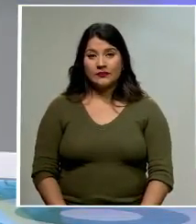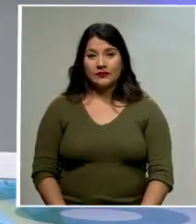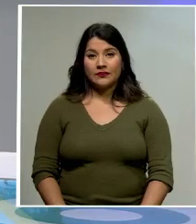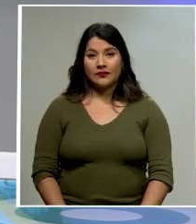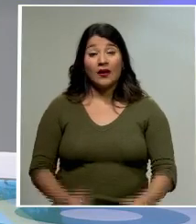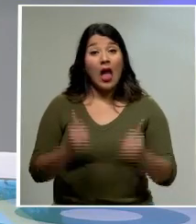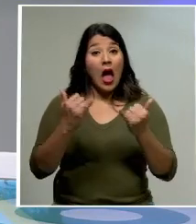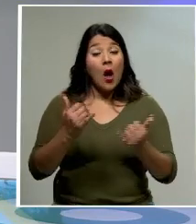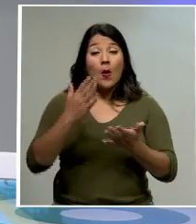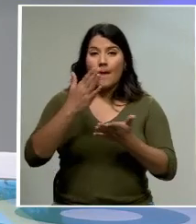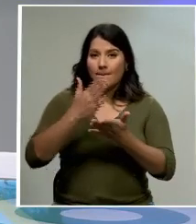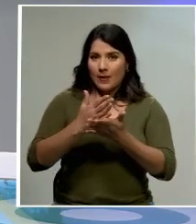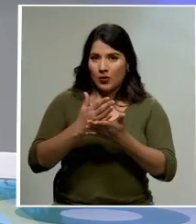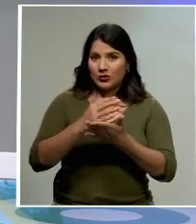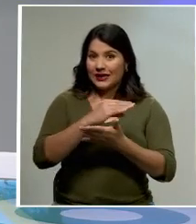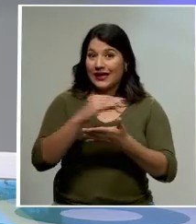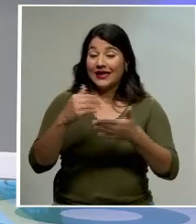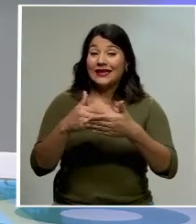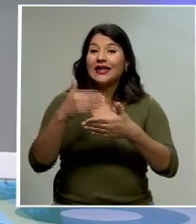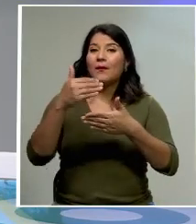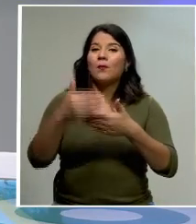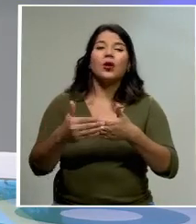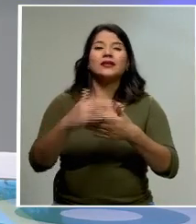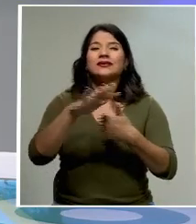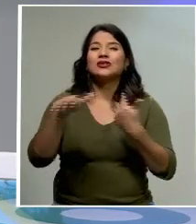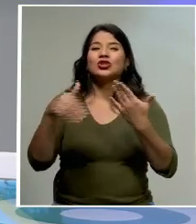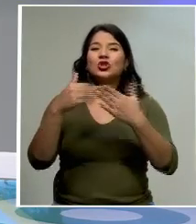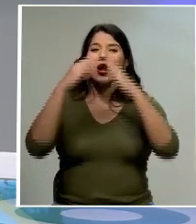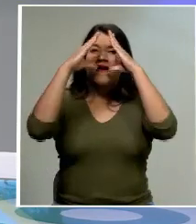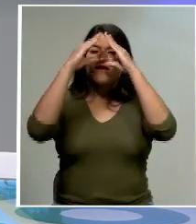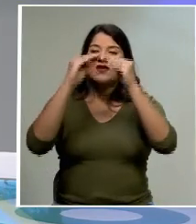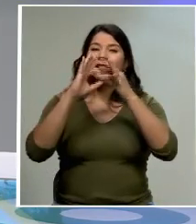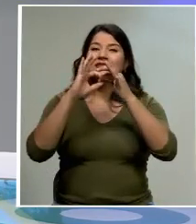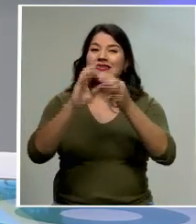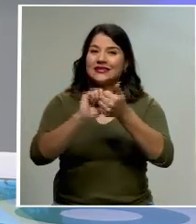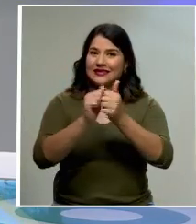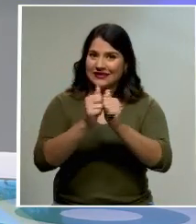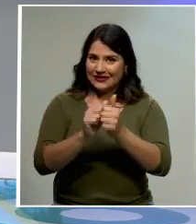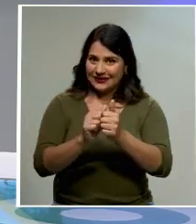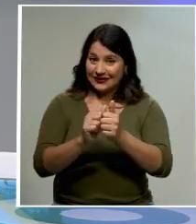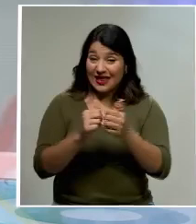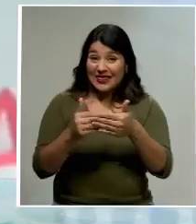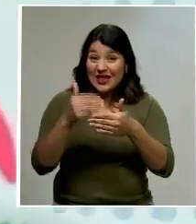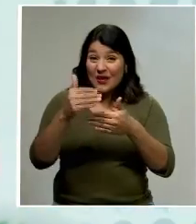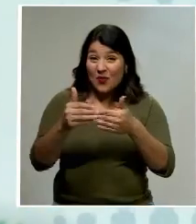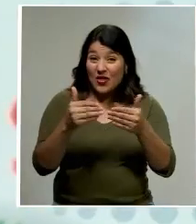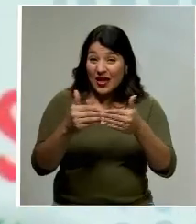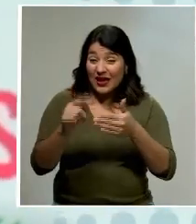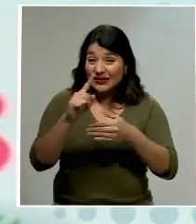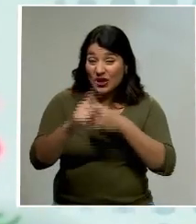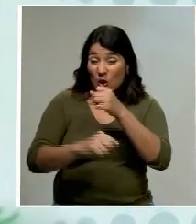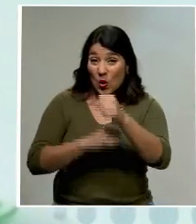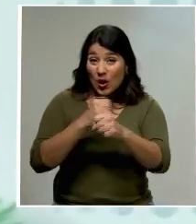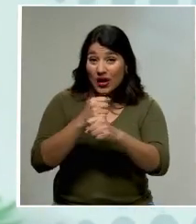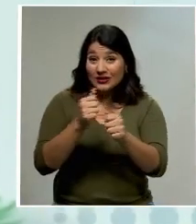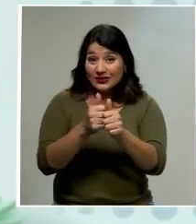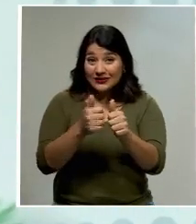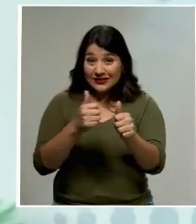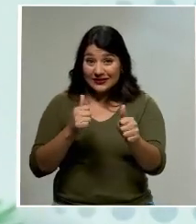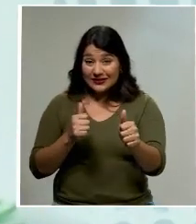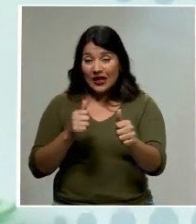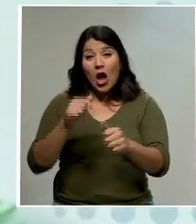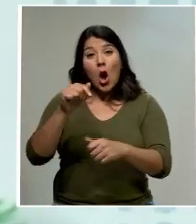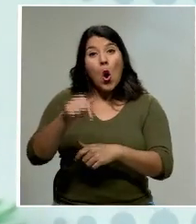Vamos ahora a una pausa y al volver, toda la información deportiva. Tras casi un año de atraso, este